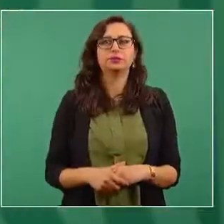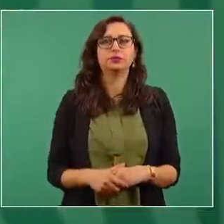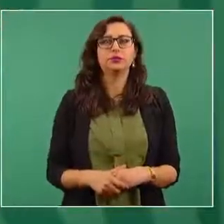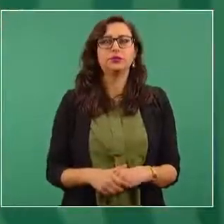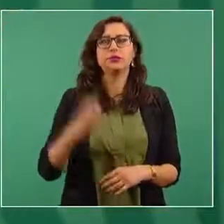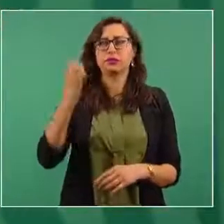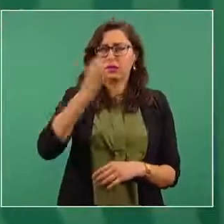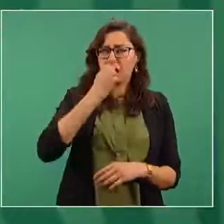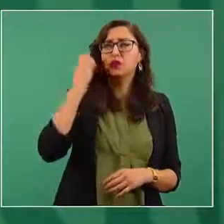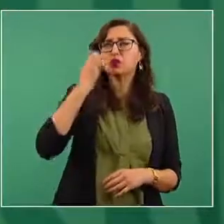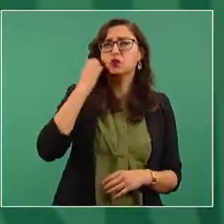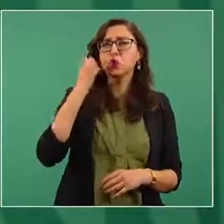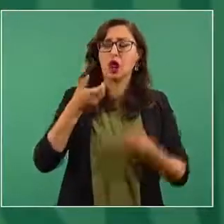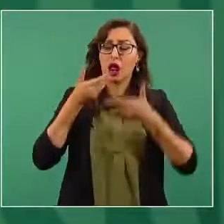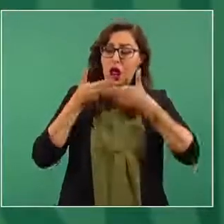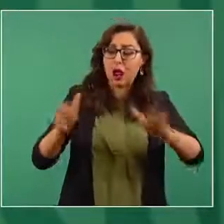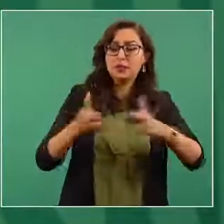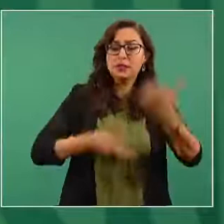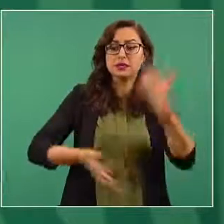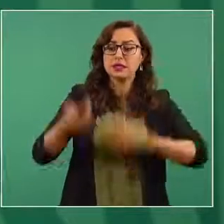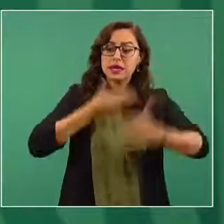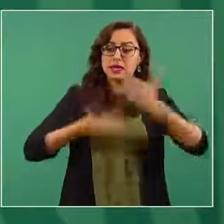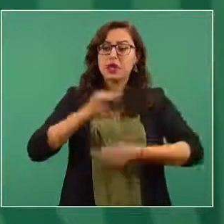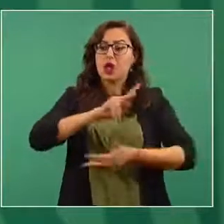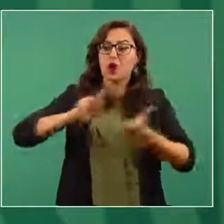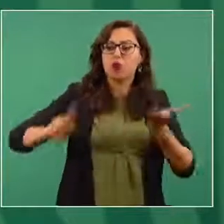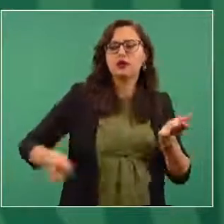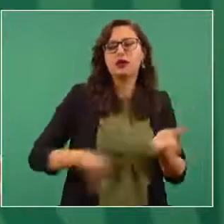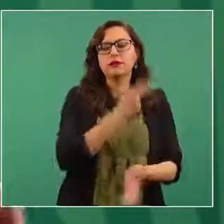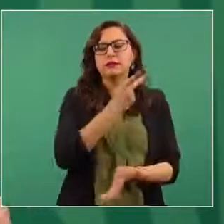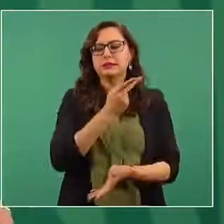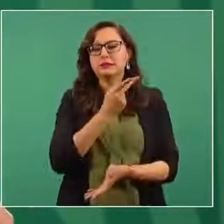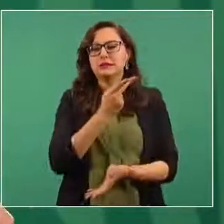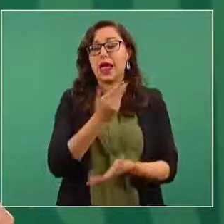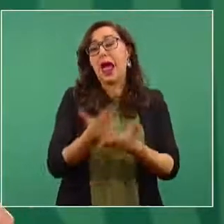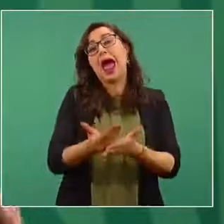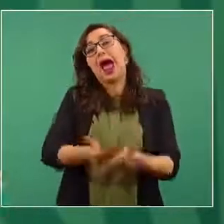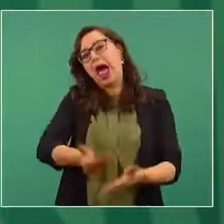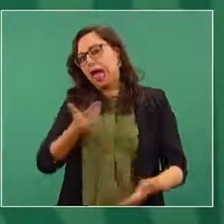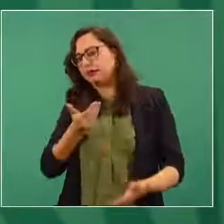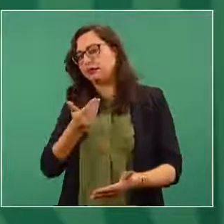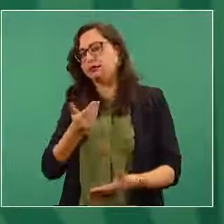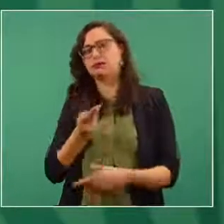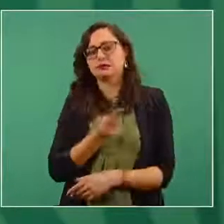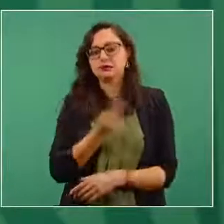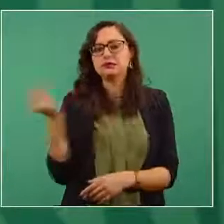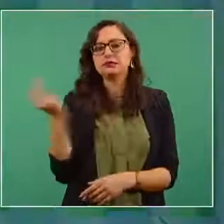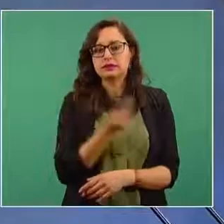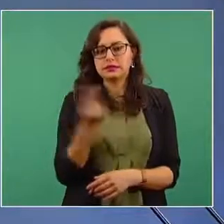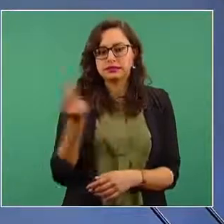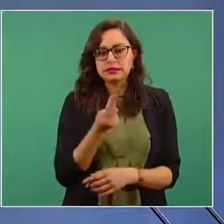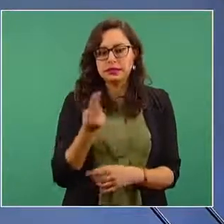para el regreso a clases se requiere de la